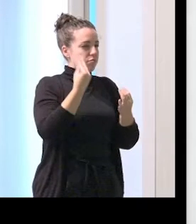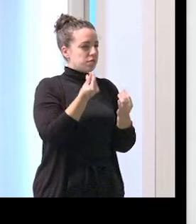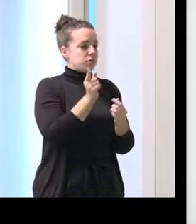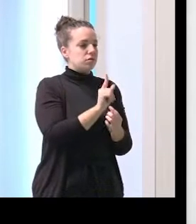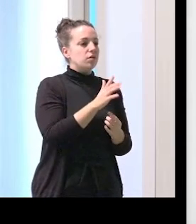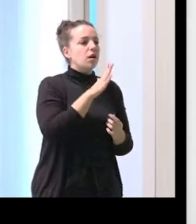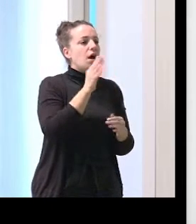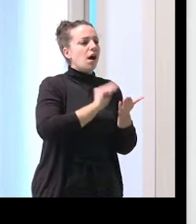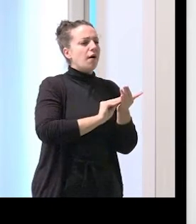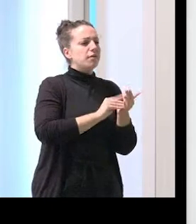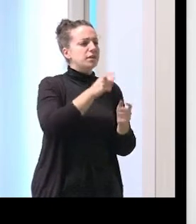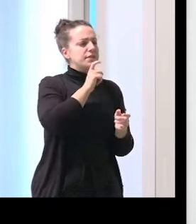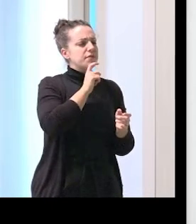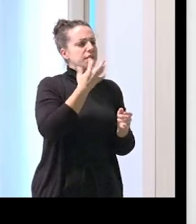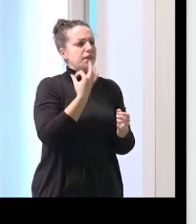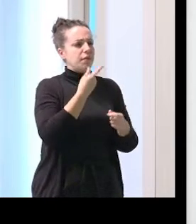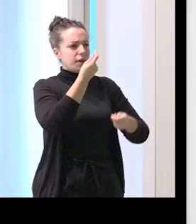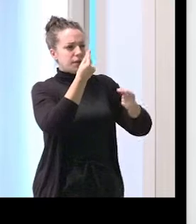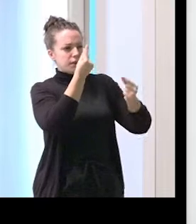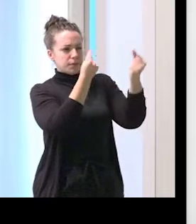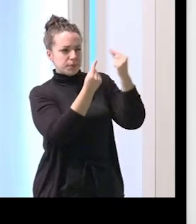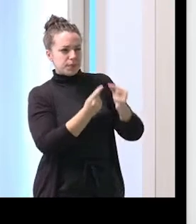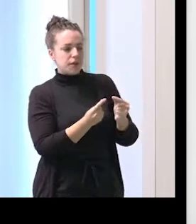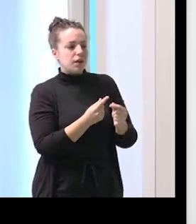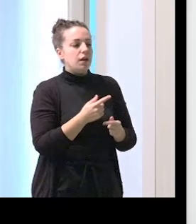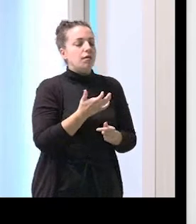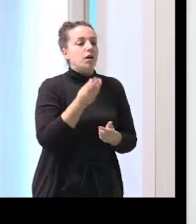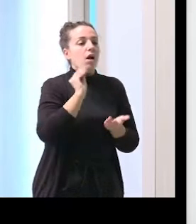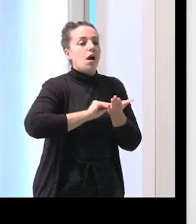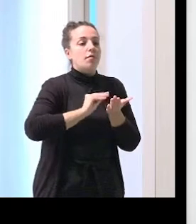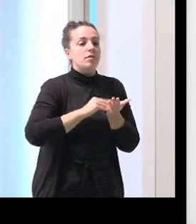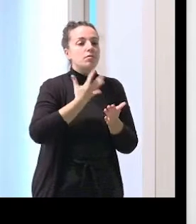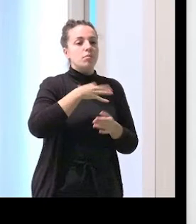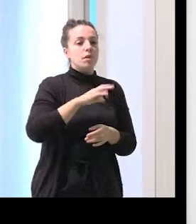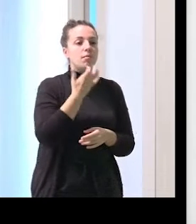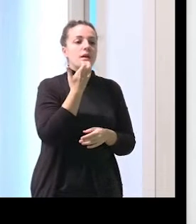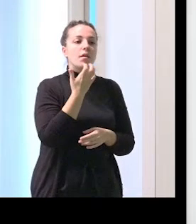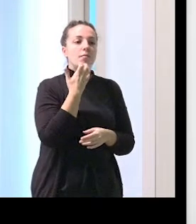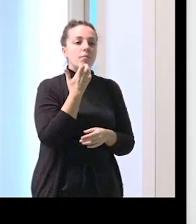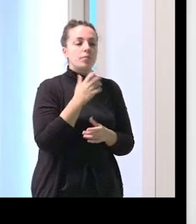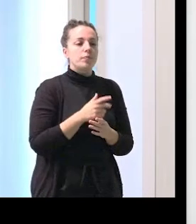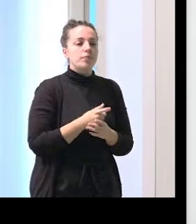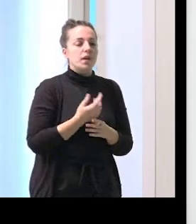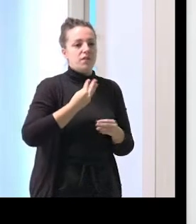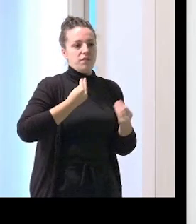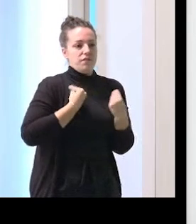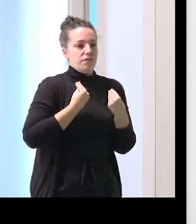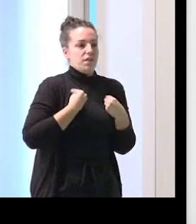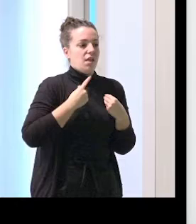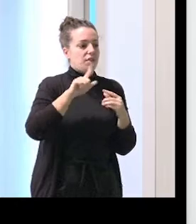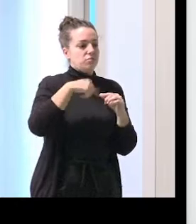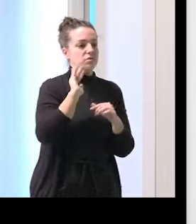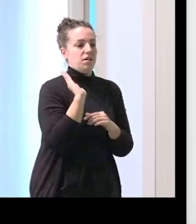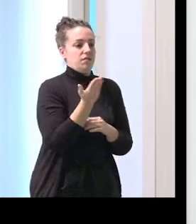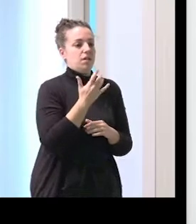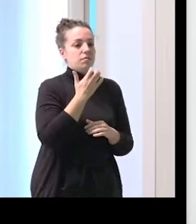verlas, necesitan una exploración fina, pero a veces no son tan hábiles en ciertas circunstancias, cual también les puede condicionar la vida en ciertas actividades